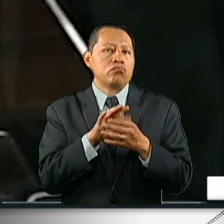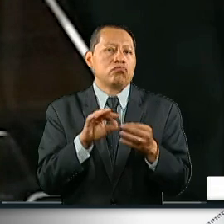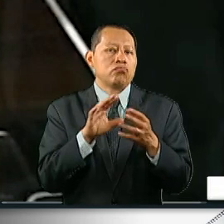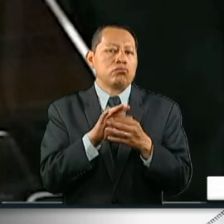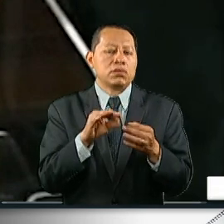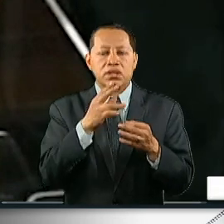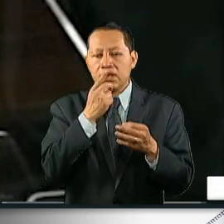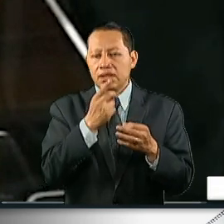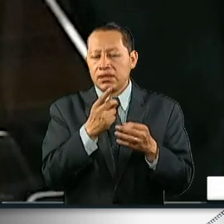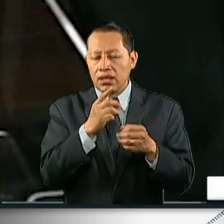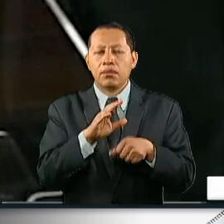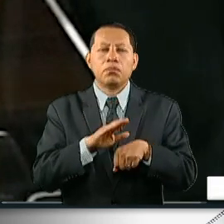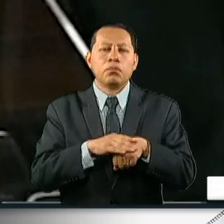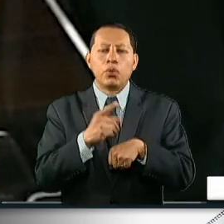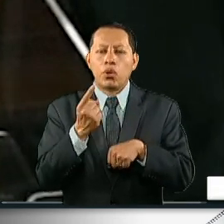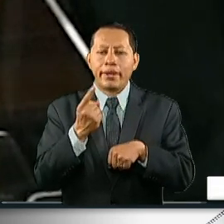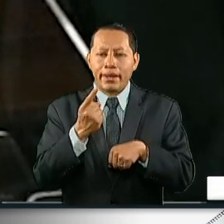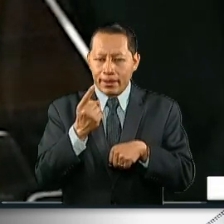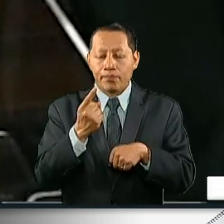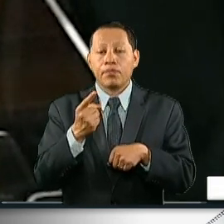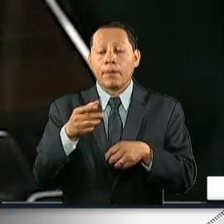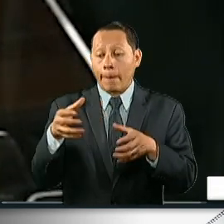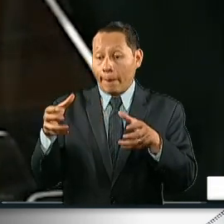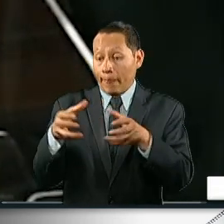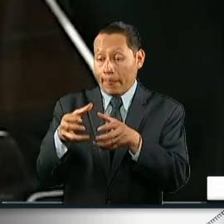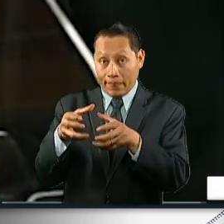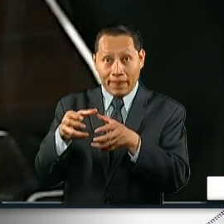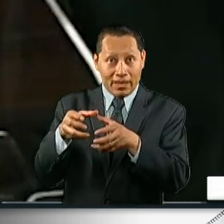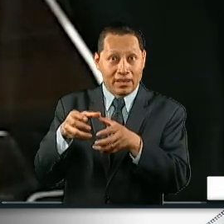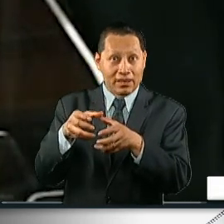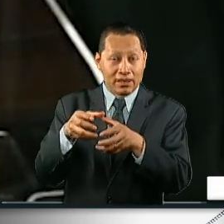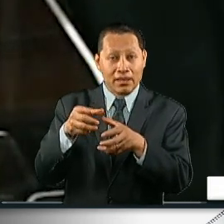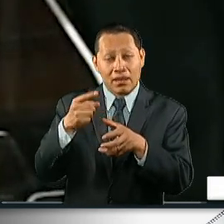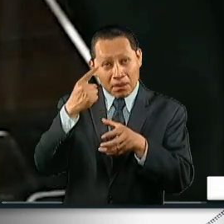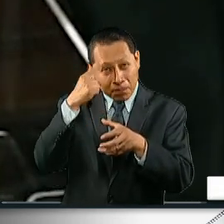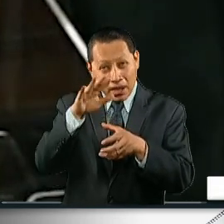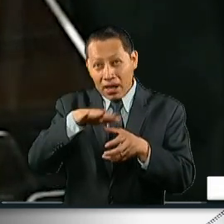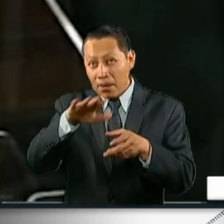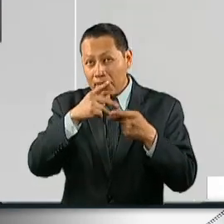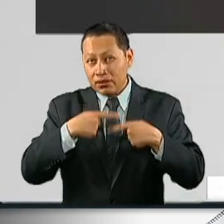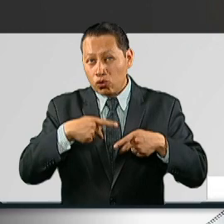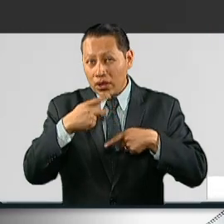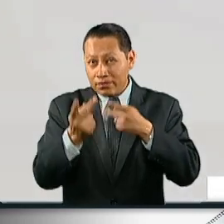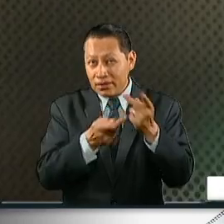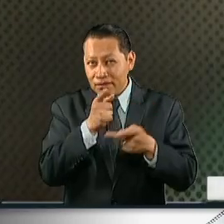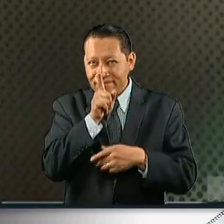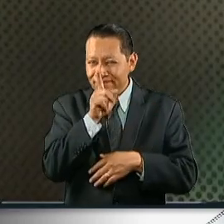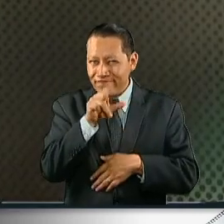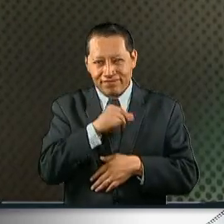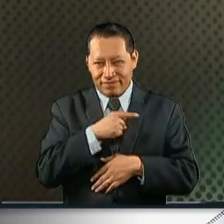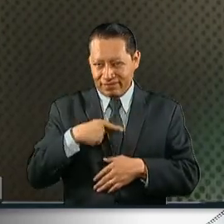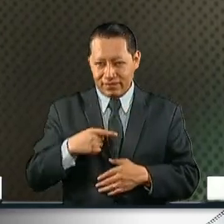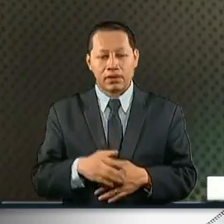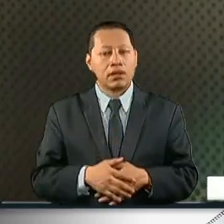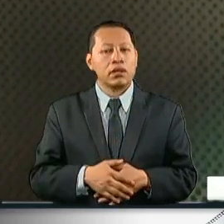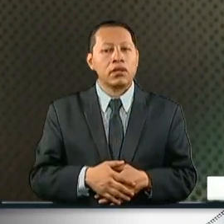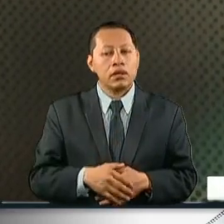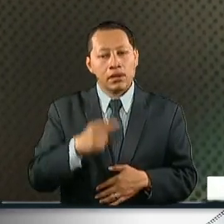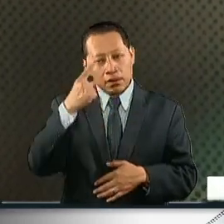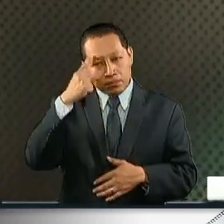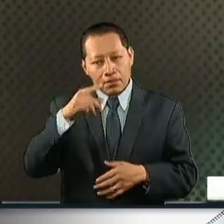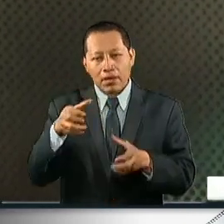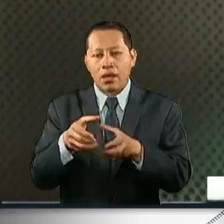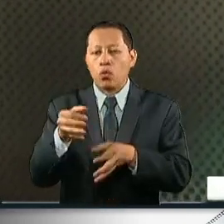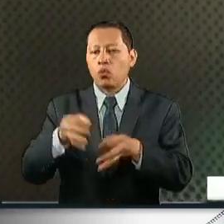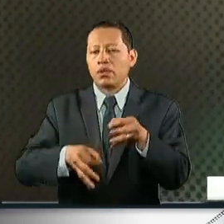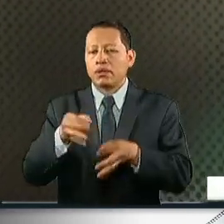el Por qué la justicia no debería someterse a una consulta para el caso del poder judicial